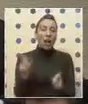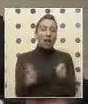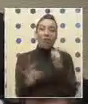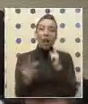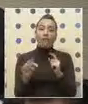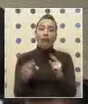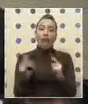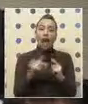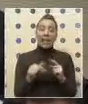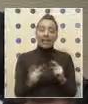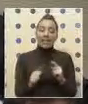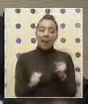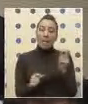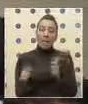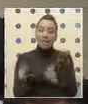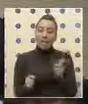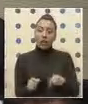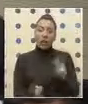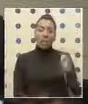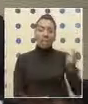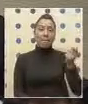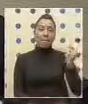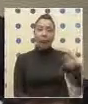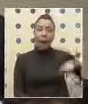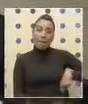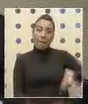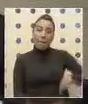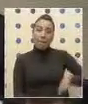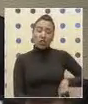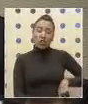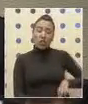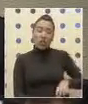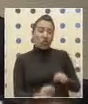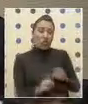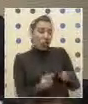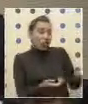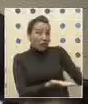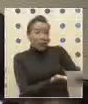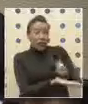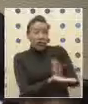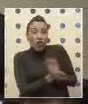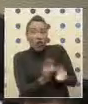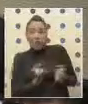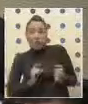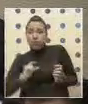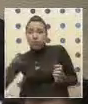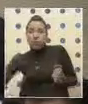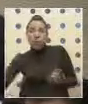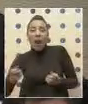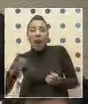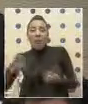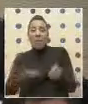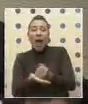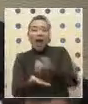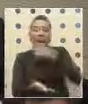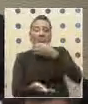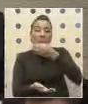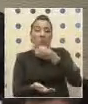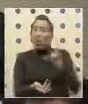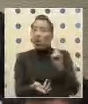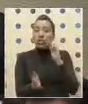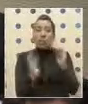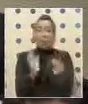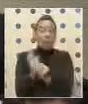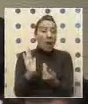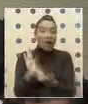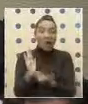FONASA, de gente que hoy día paga su pensión entera prácticamente para conseguir un remedio para enfermedad crónica, que hoy día no está contemplado en